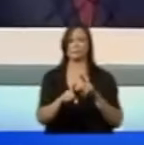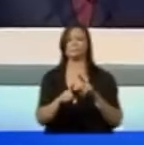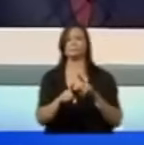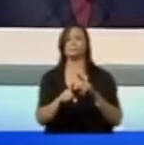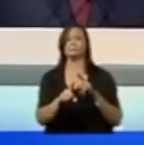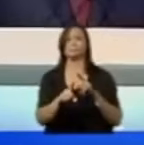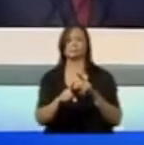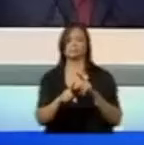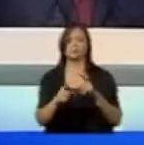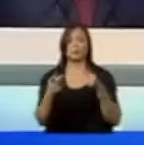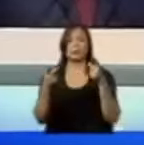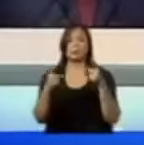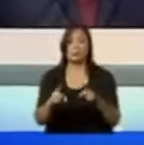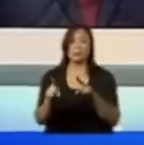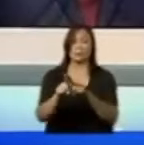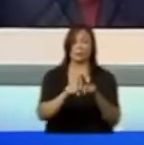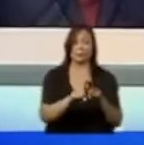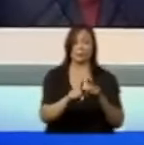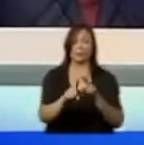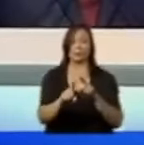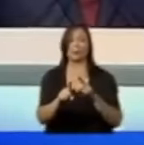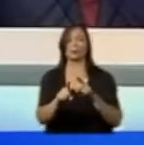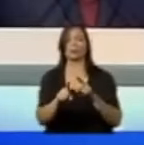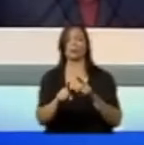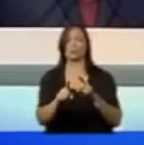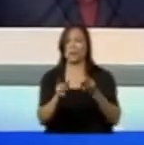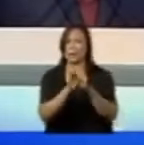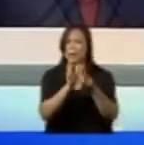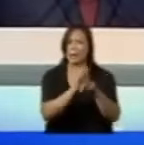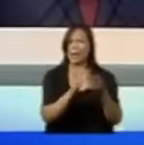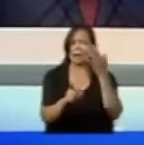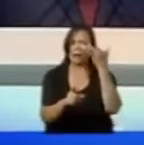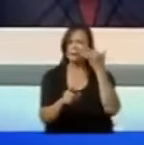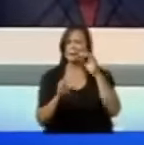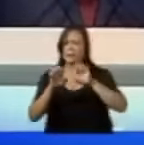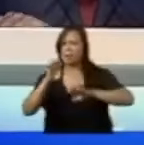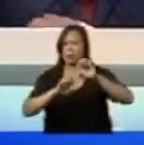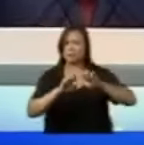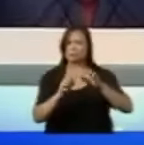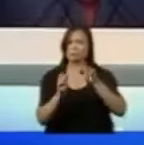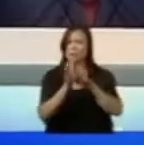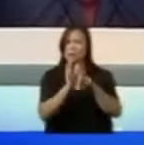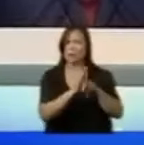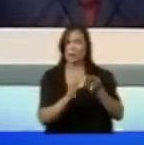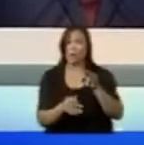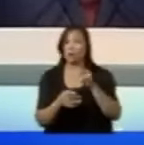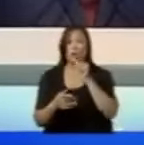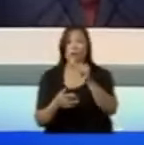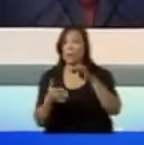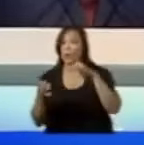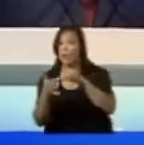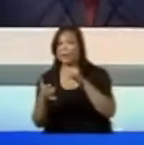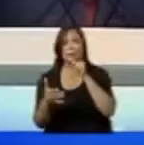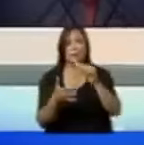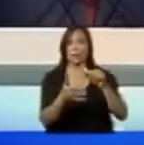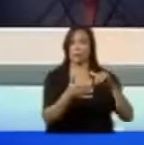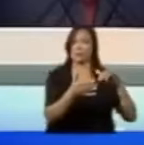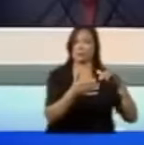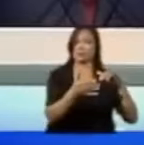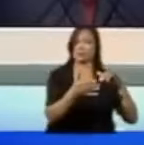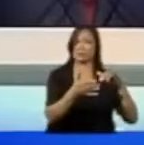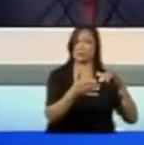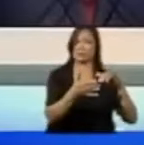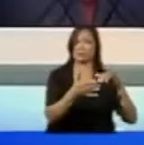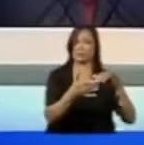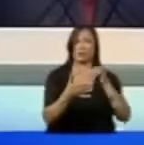Hemos visto las causas también, las causas de la criminalidad. Son los ninis, los que ni estudian ni trabajan. ¿Y qué